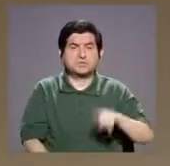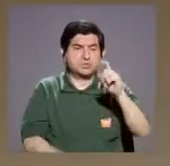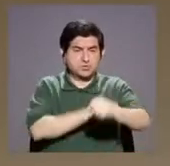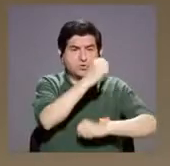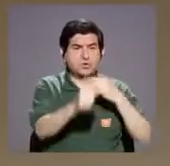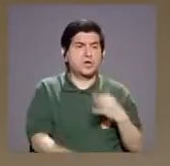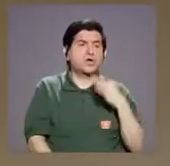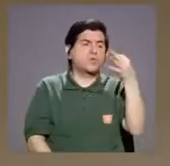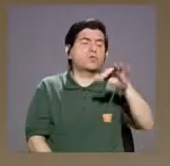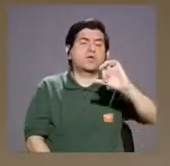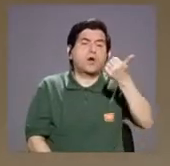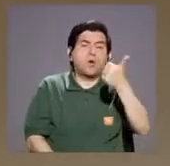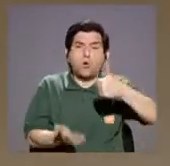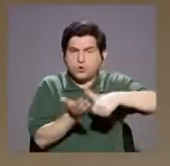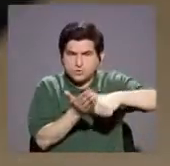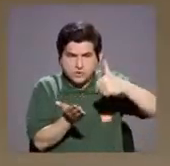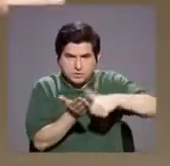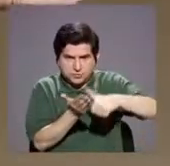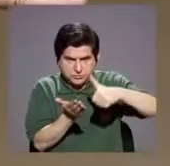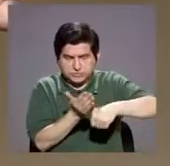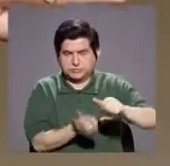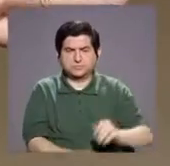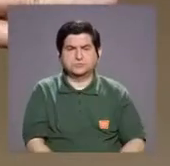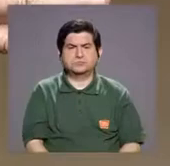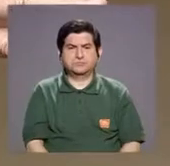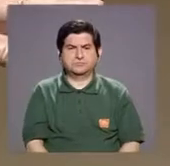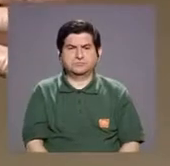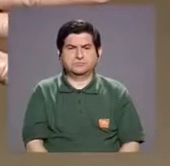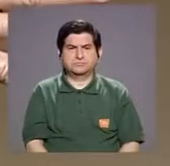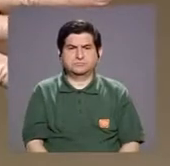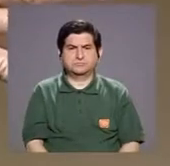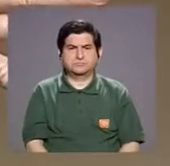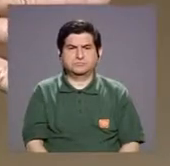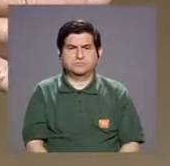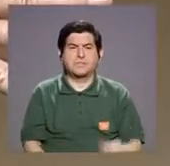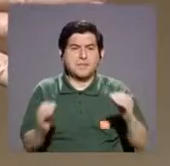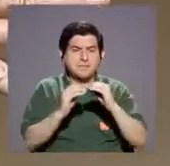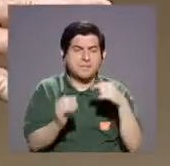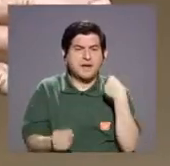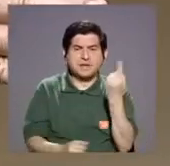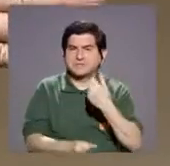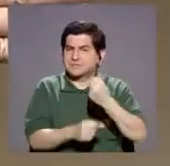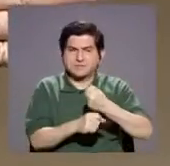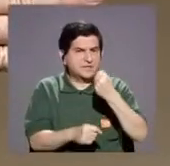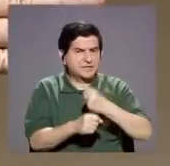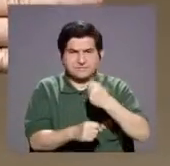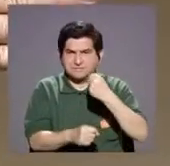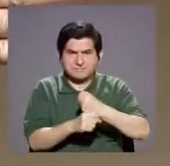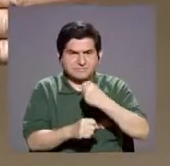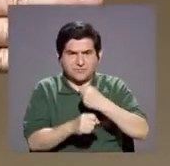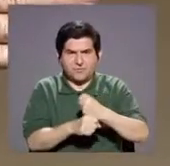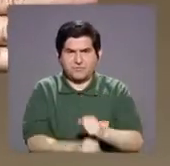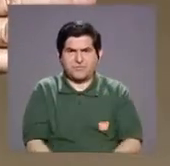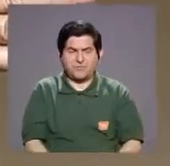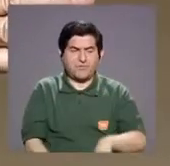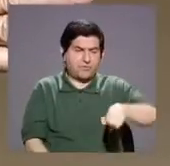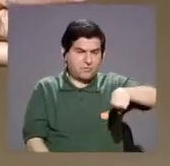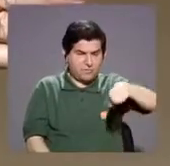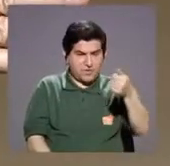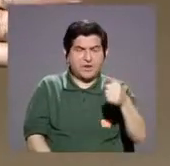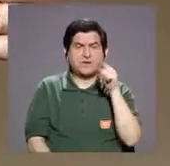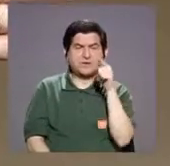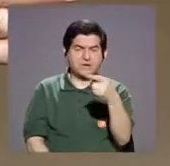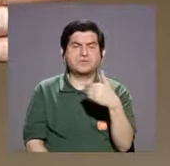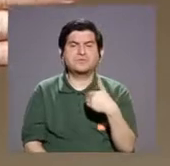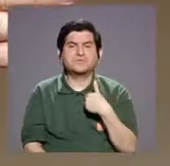de manera que más allá de la propia tarea del canal y usted